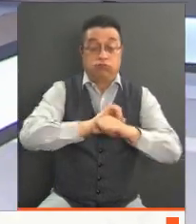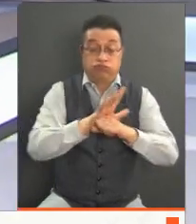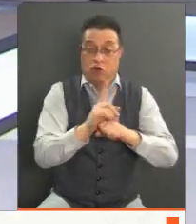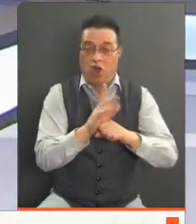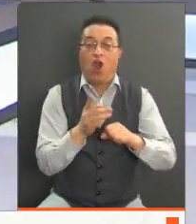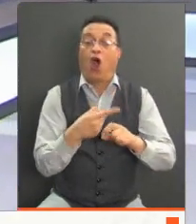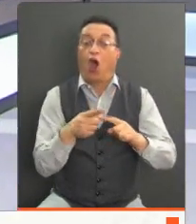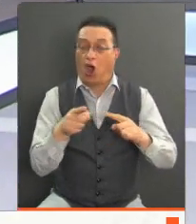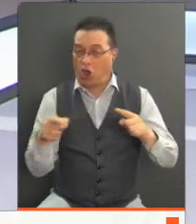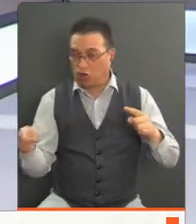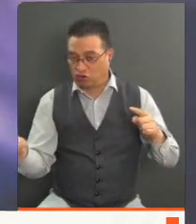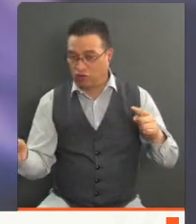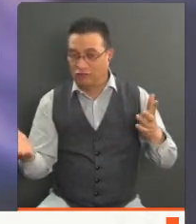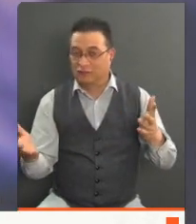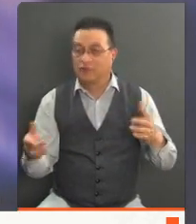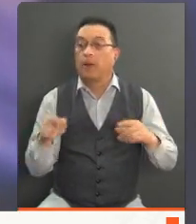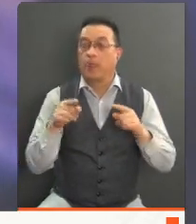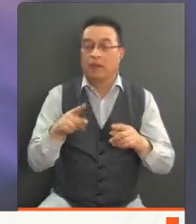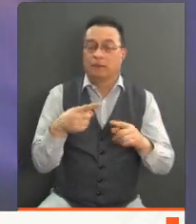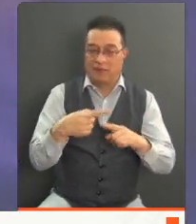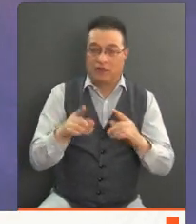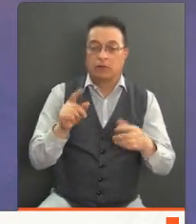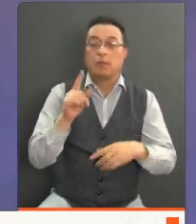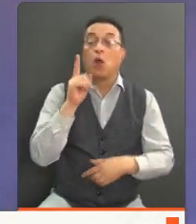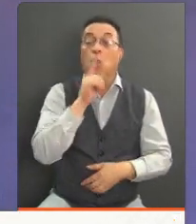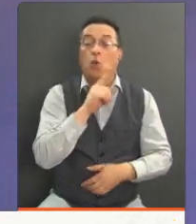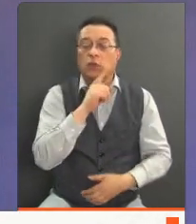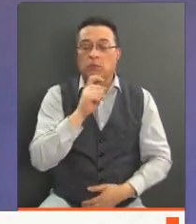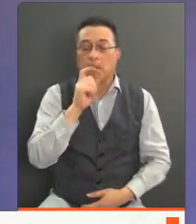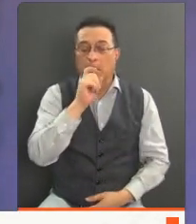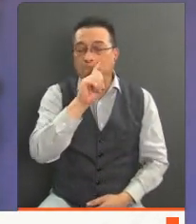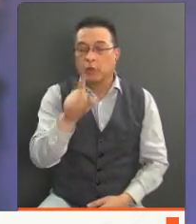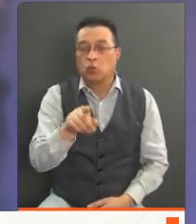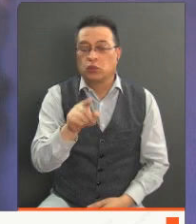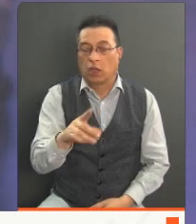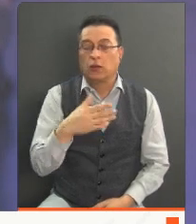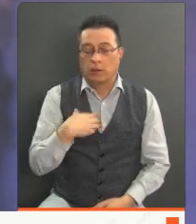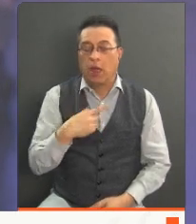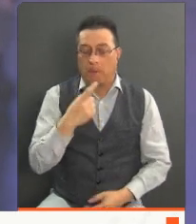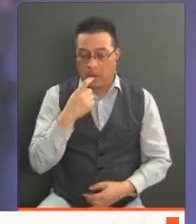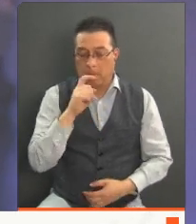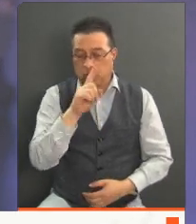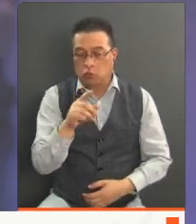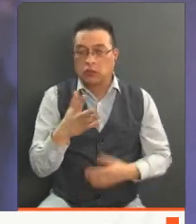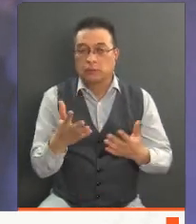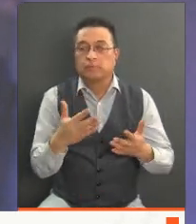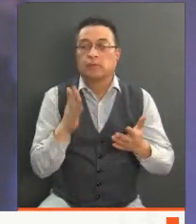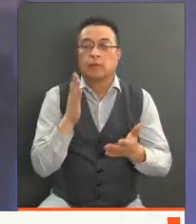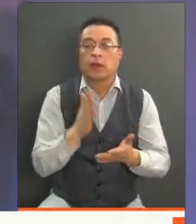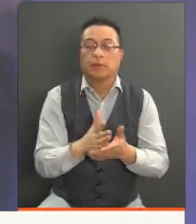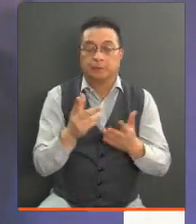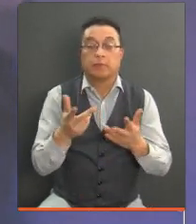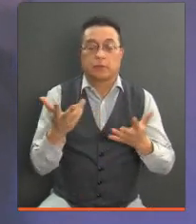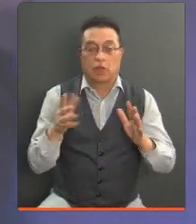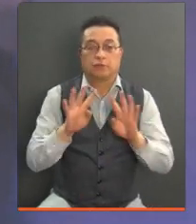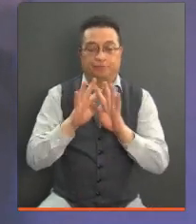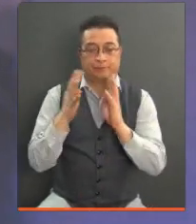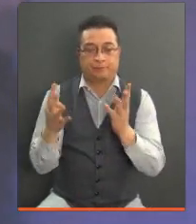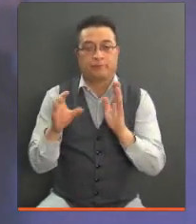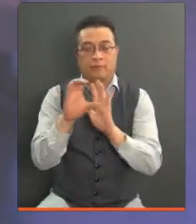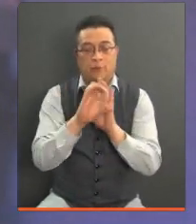diferencia entonces de una época con la otra última pregunta que aparte de esto igual le quería preguntar respecto de la convención constitucional